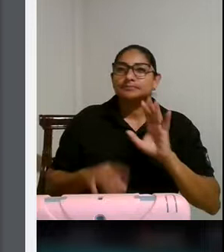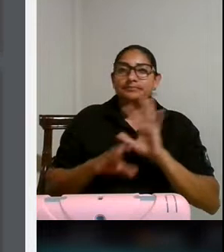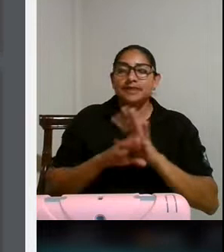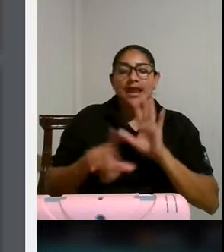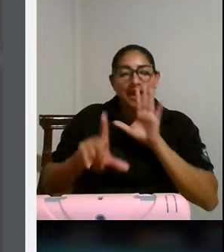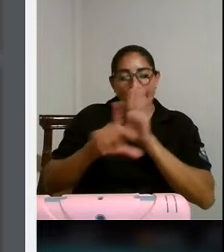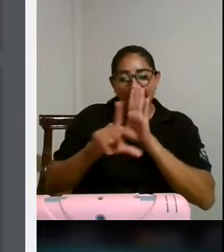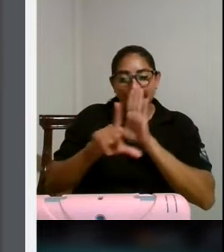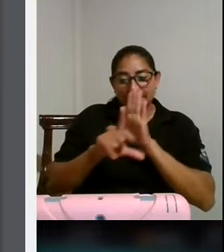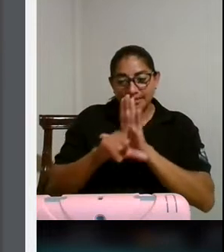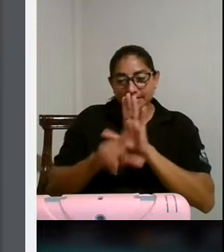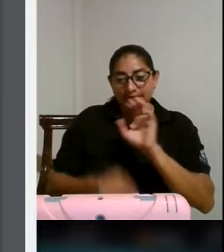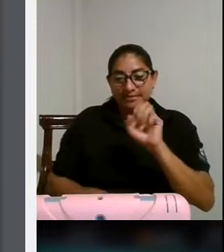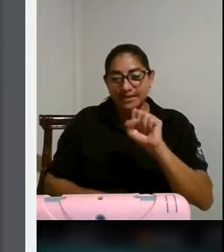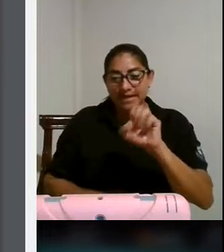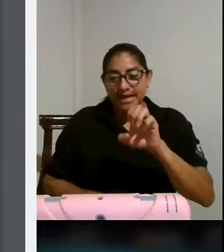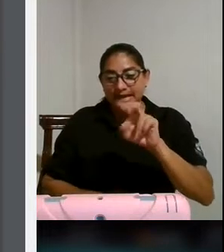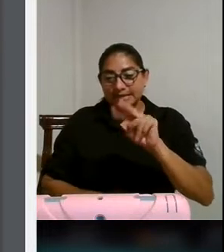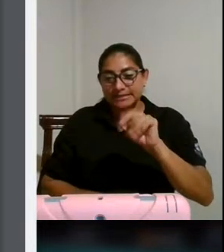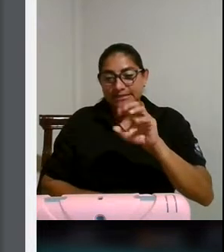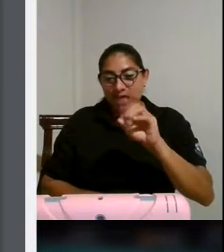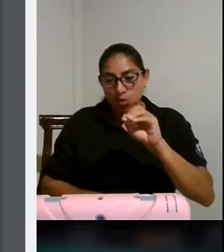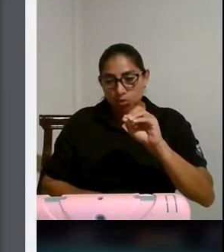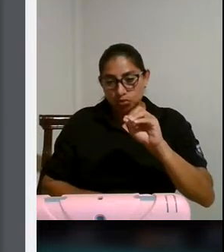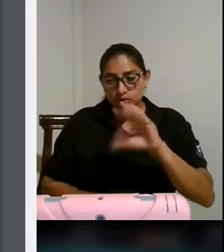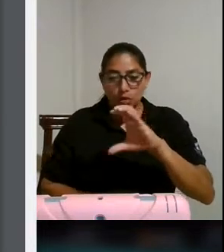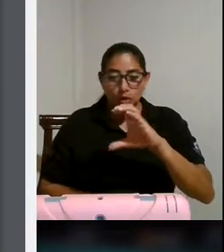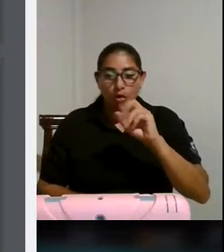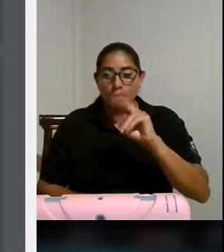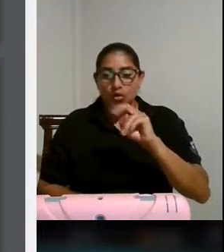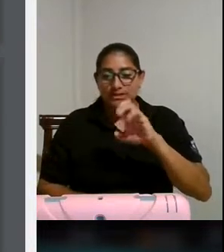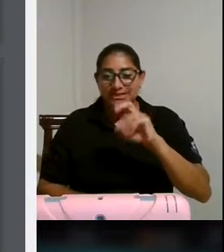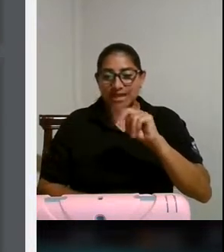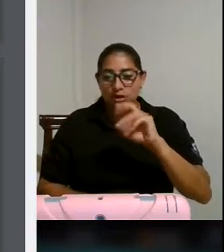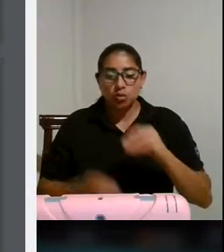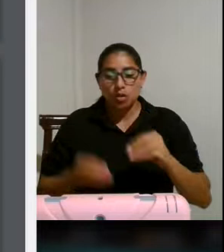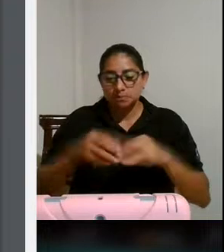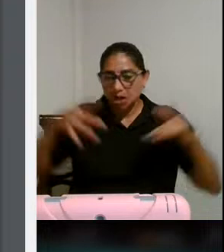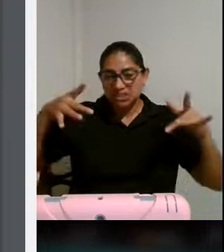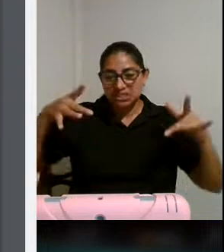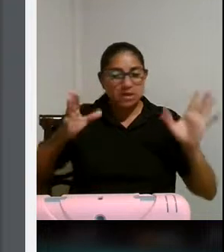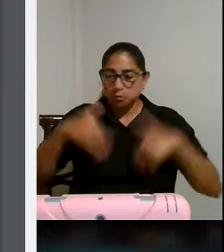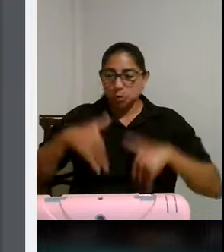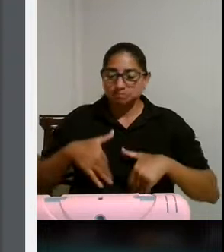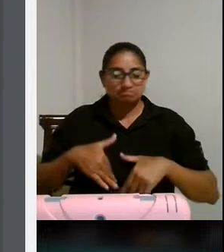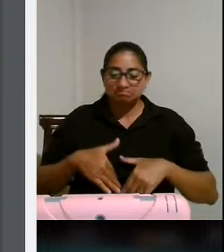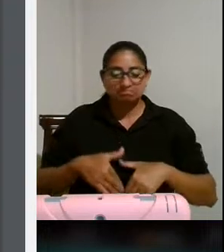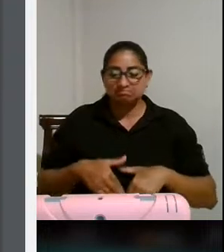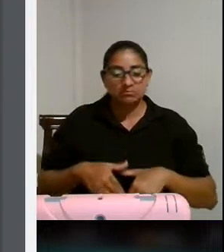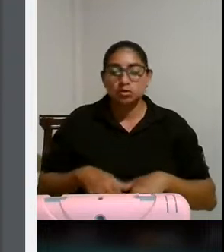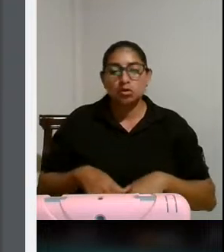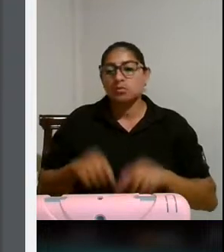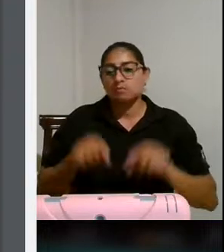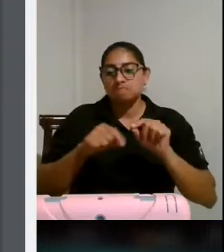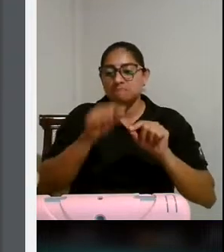ni en esta parte inicial se va a encontrar tampoco exponenciales, ¿verdad? Más que todo son